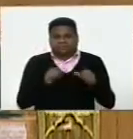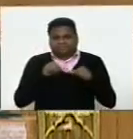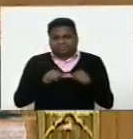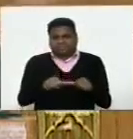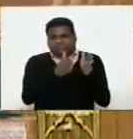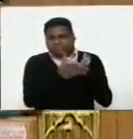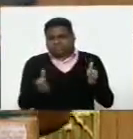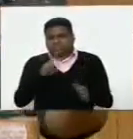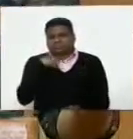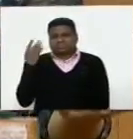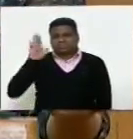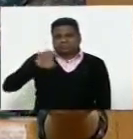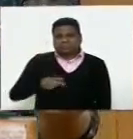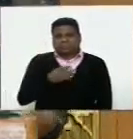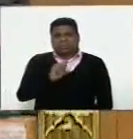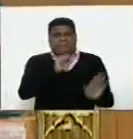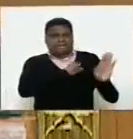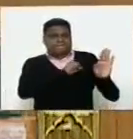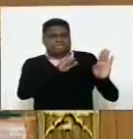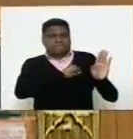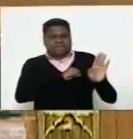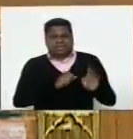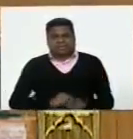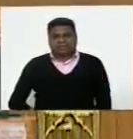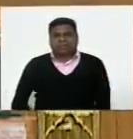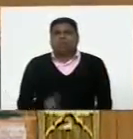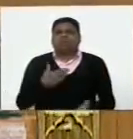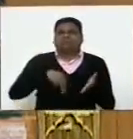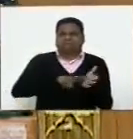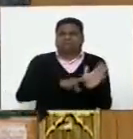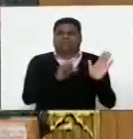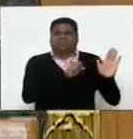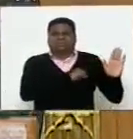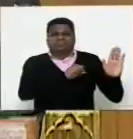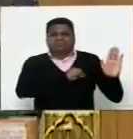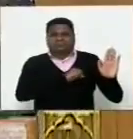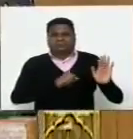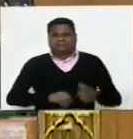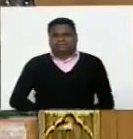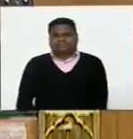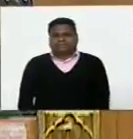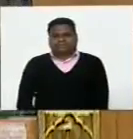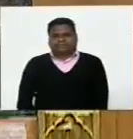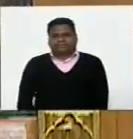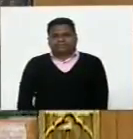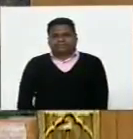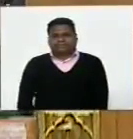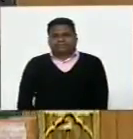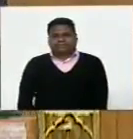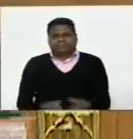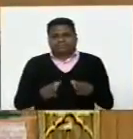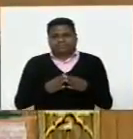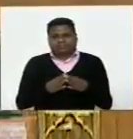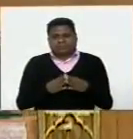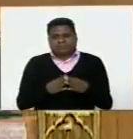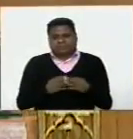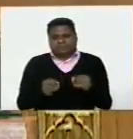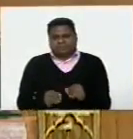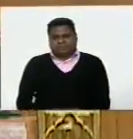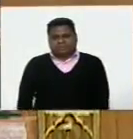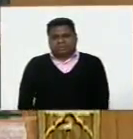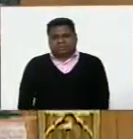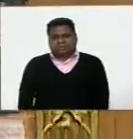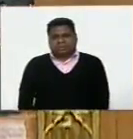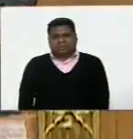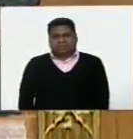de la muerte y del miedo. Y otra vez el miedo, a partir de la guerra. La guerra es